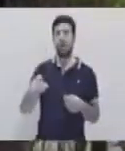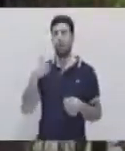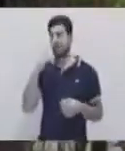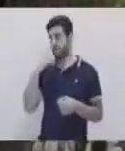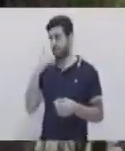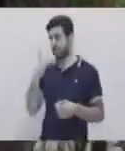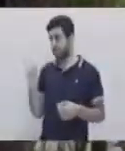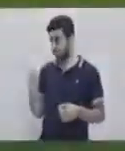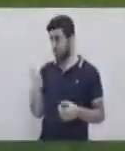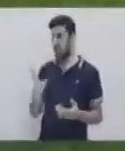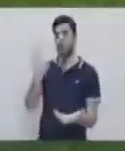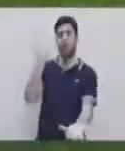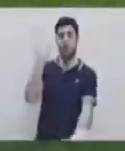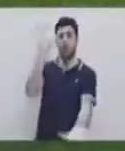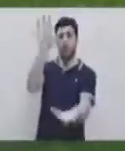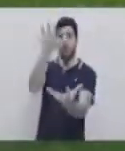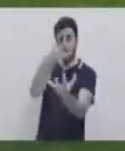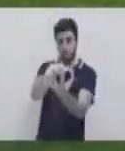elefante,